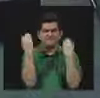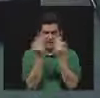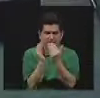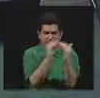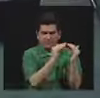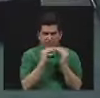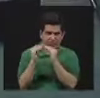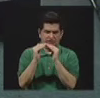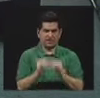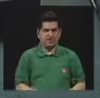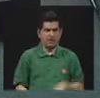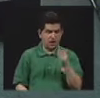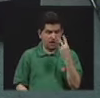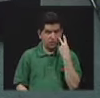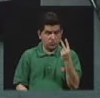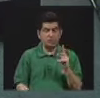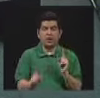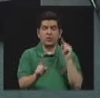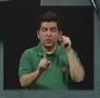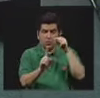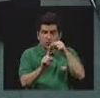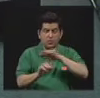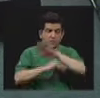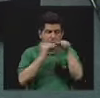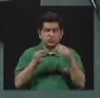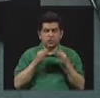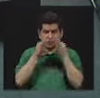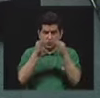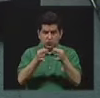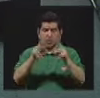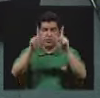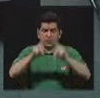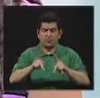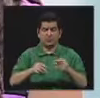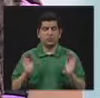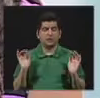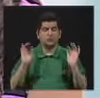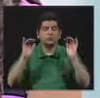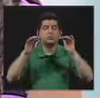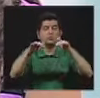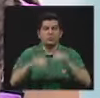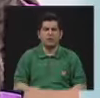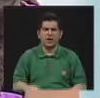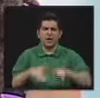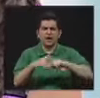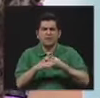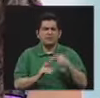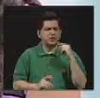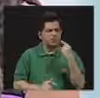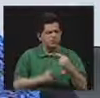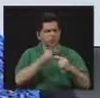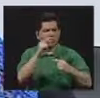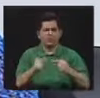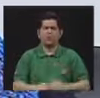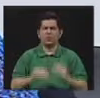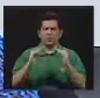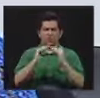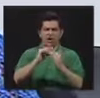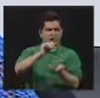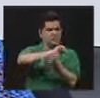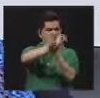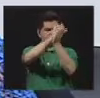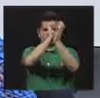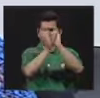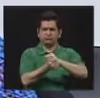Eso quiere decir que las familias del pueblo vieron un fin, digamos, a todo este turismo, las personas que estaban llegando, y empezaron poquito a